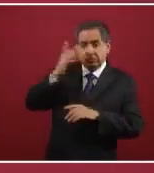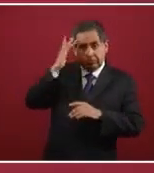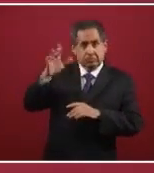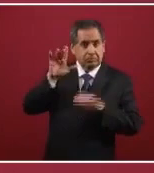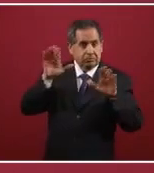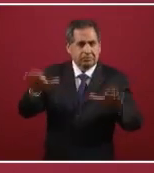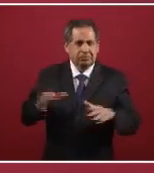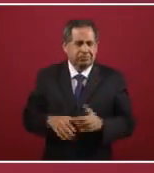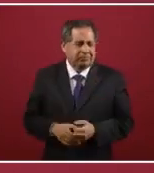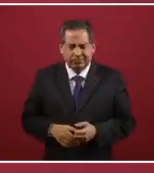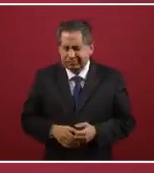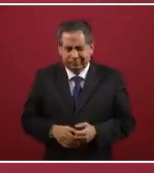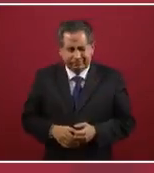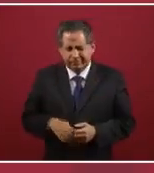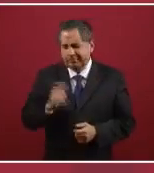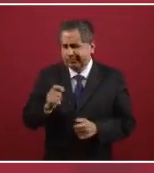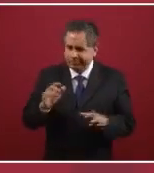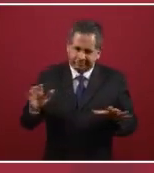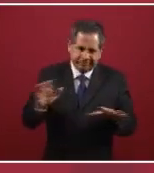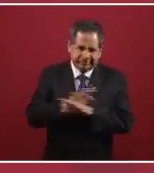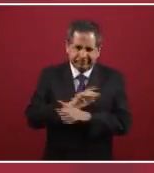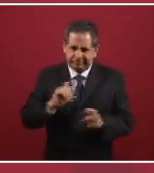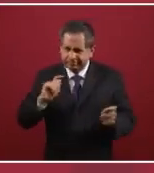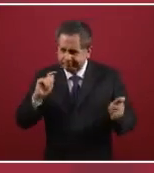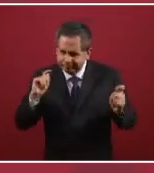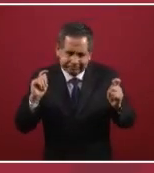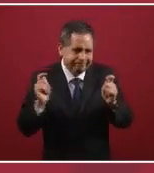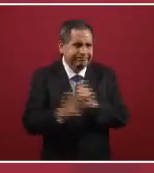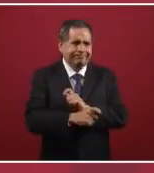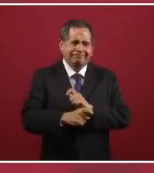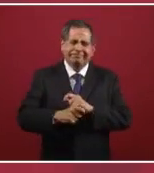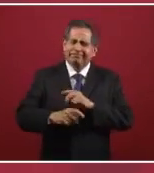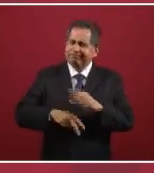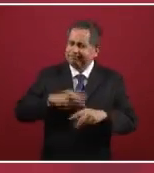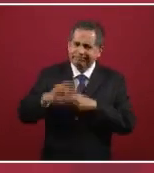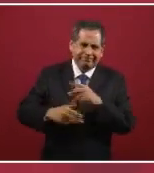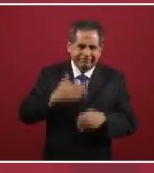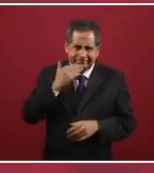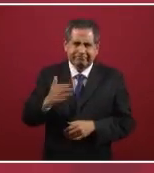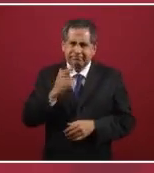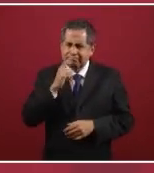Eso está cambiando para bien.